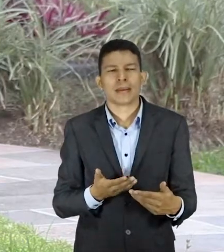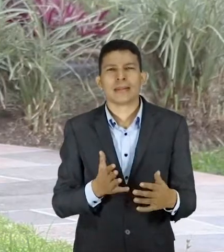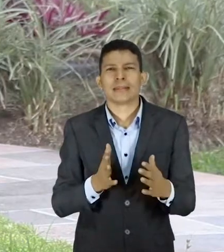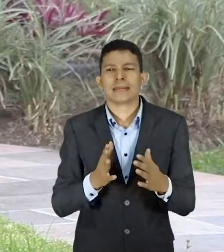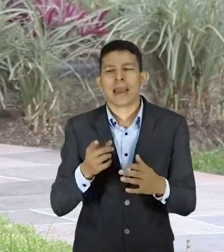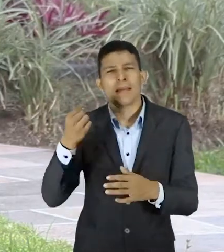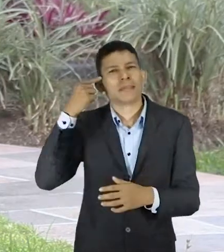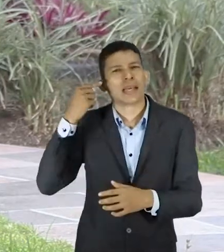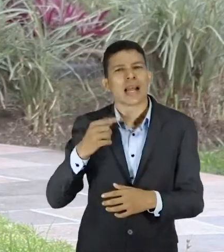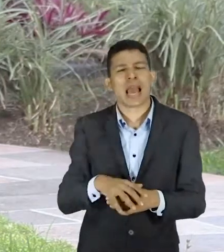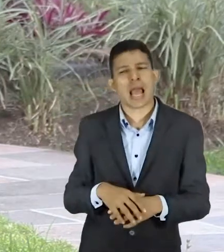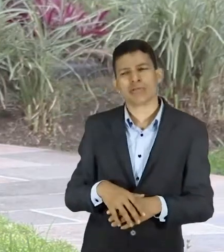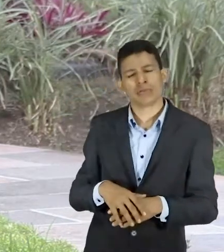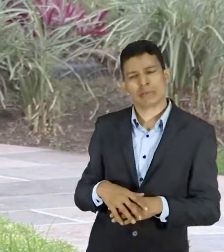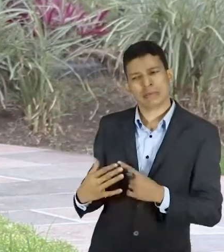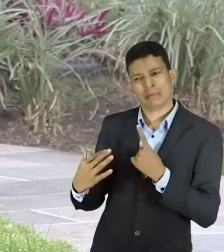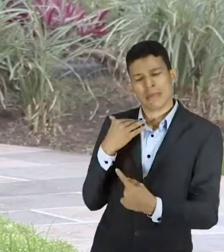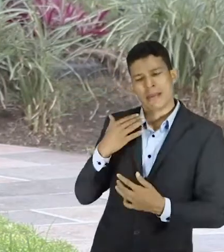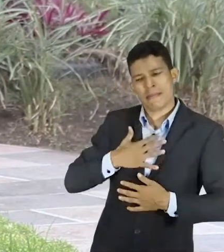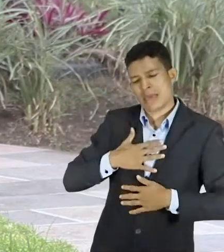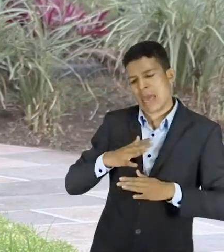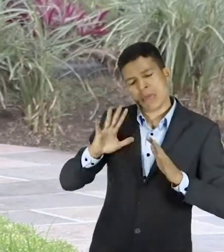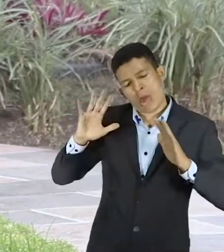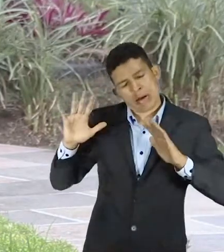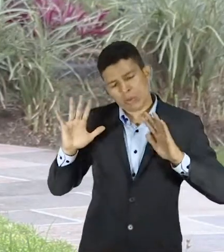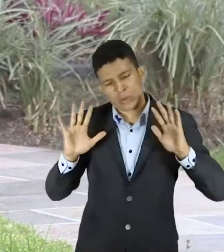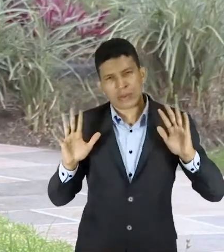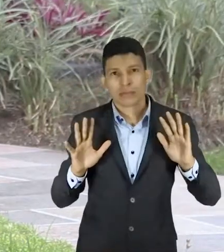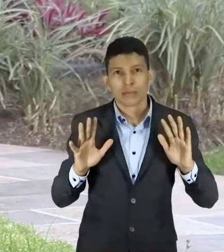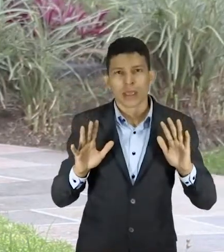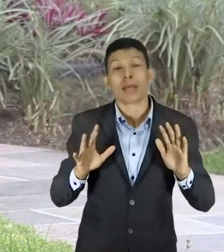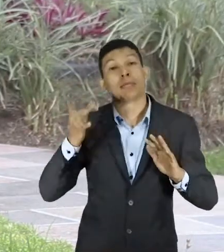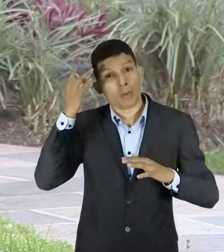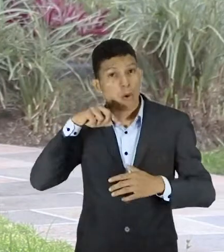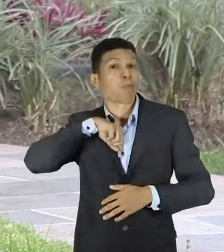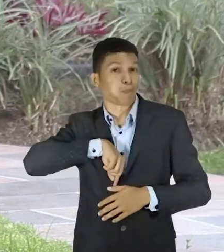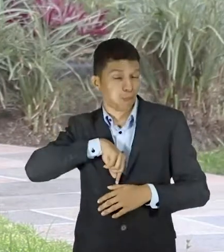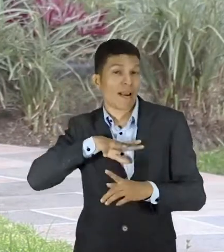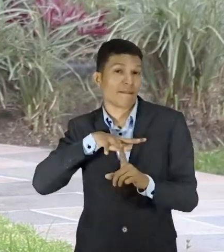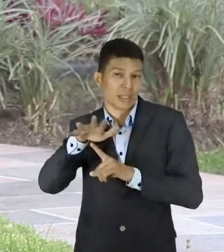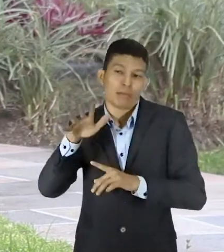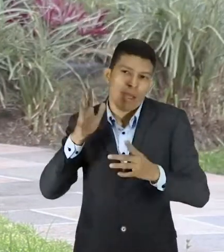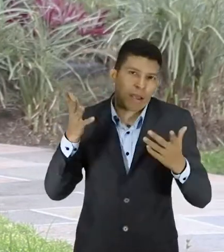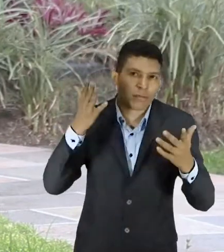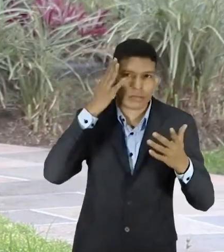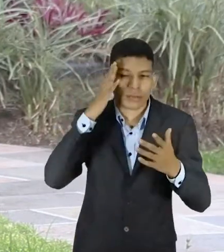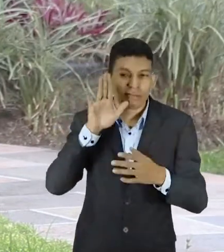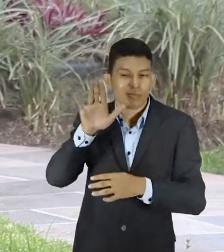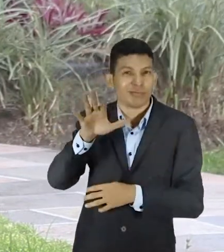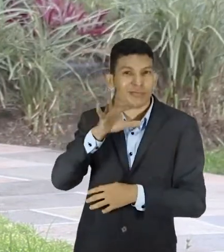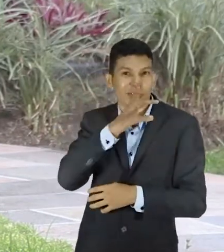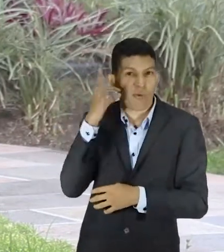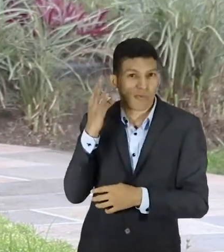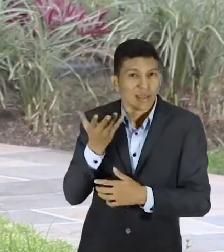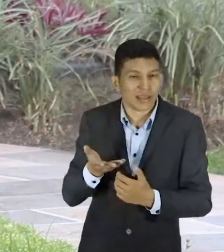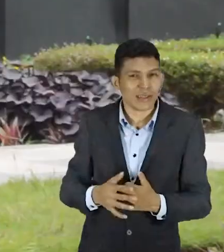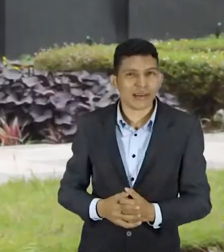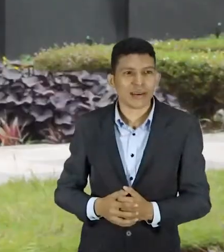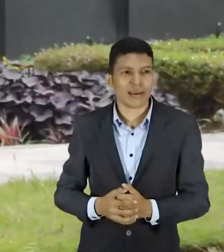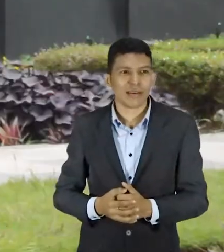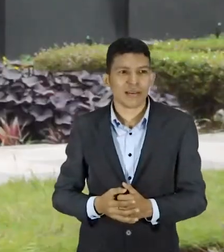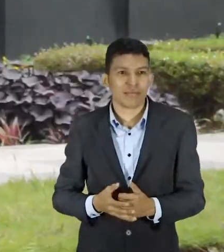No fue algo que él dijera, mira, esto me afecta a mí directamente. De pronto sí lo afectó, obviamente, ¿no?